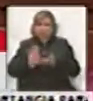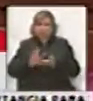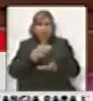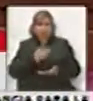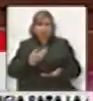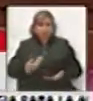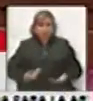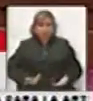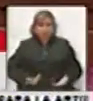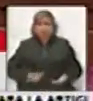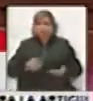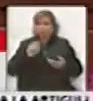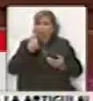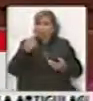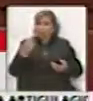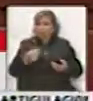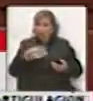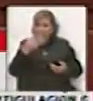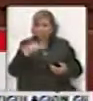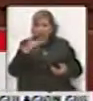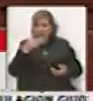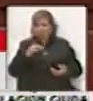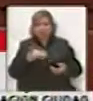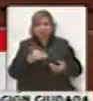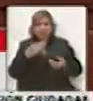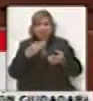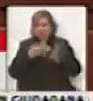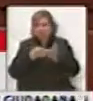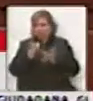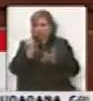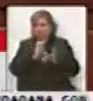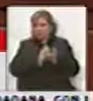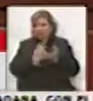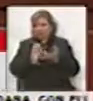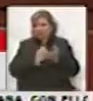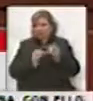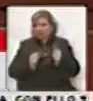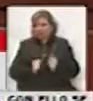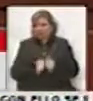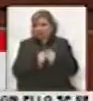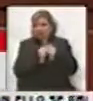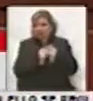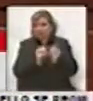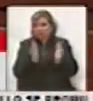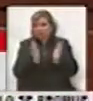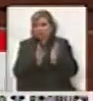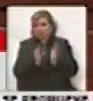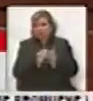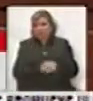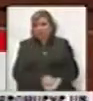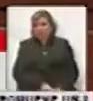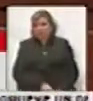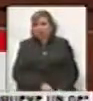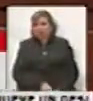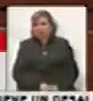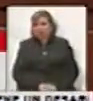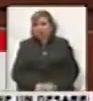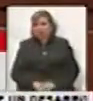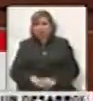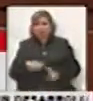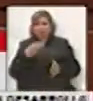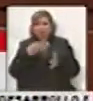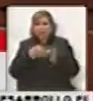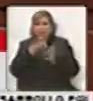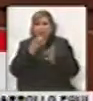Estado y han sido siempre una estrategia asociativa de los pequeños productores, presidente. Han sido